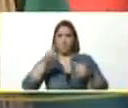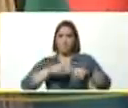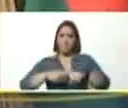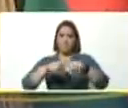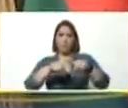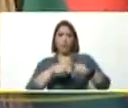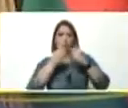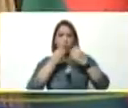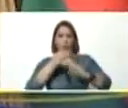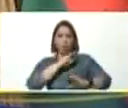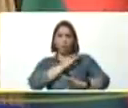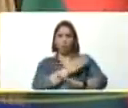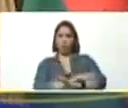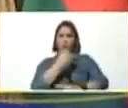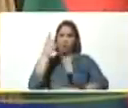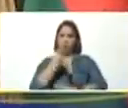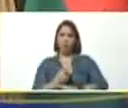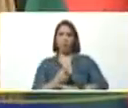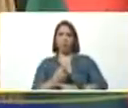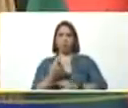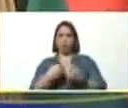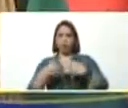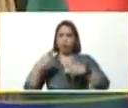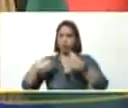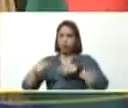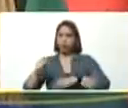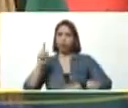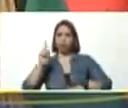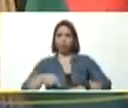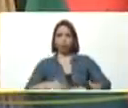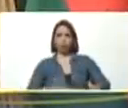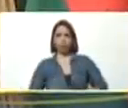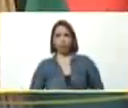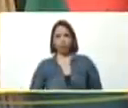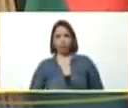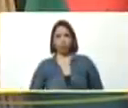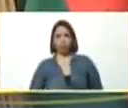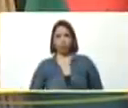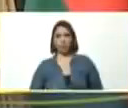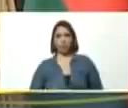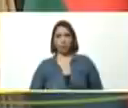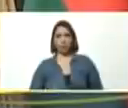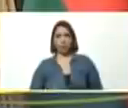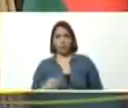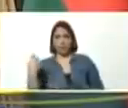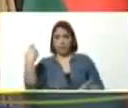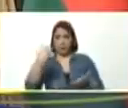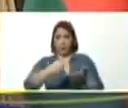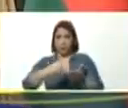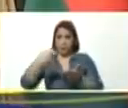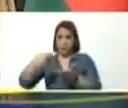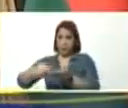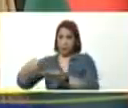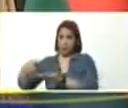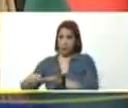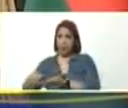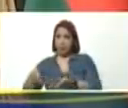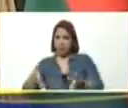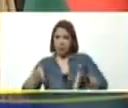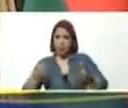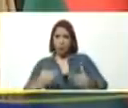buenas y poderosas, las relaciones comerciales, las inversiones, ganar, ganar,